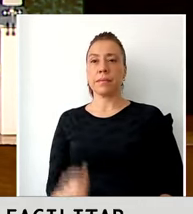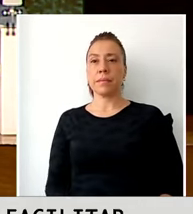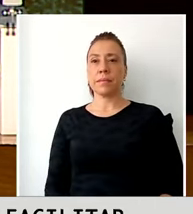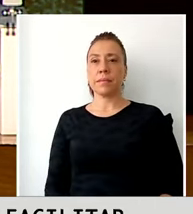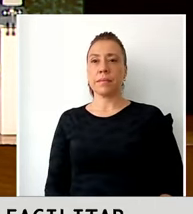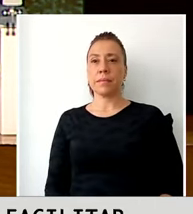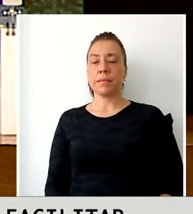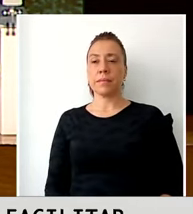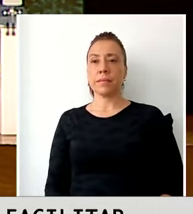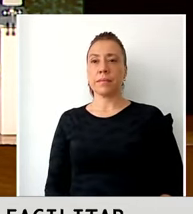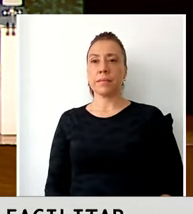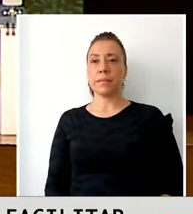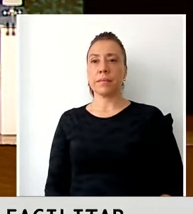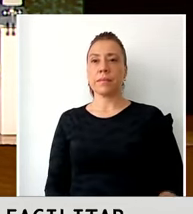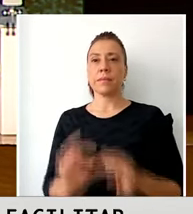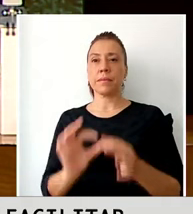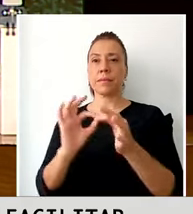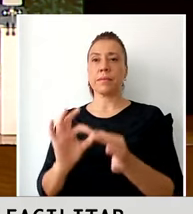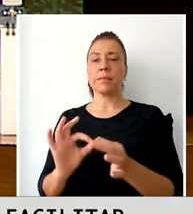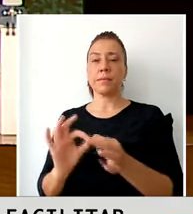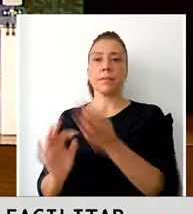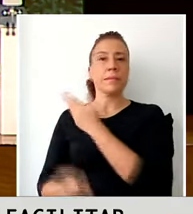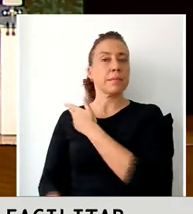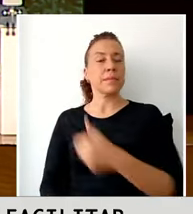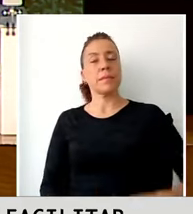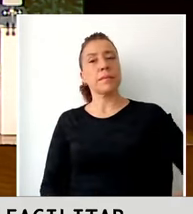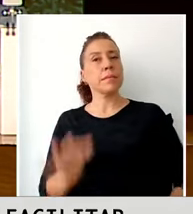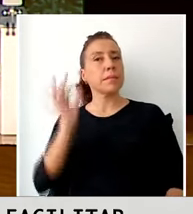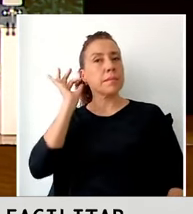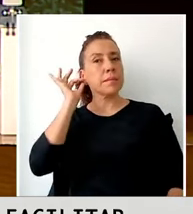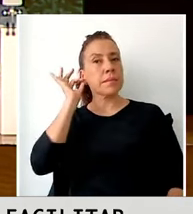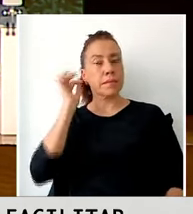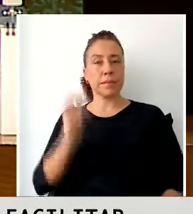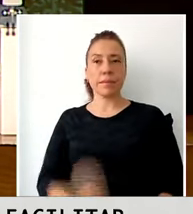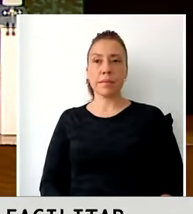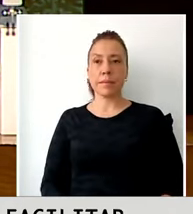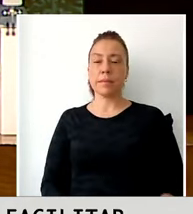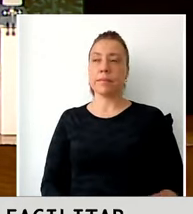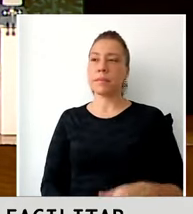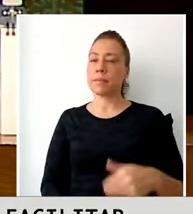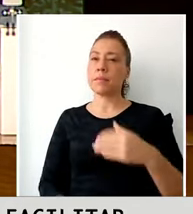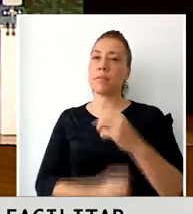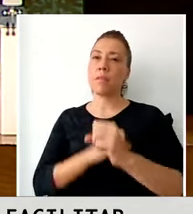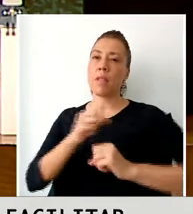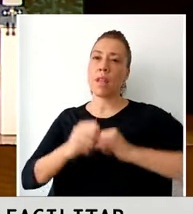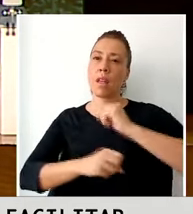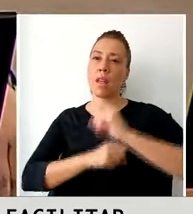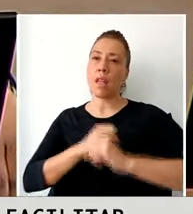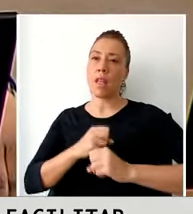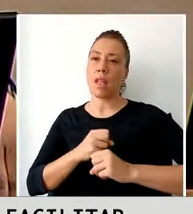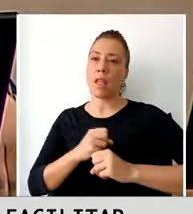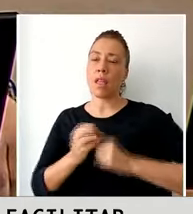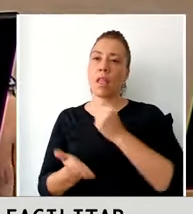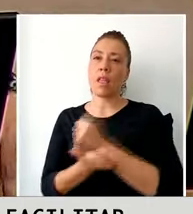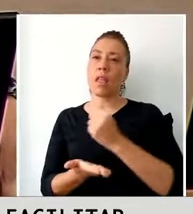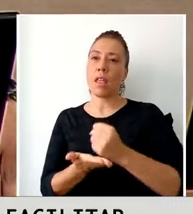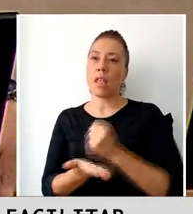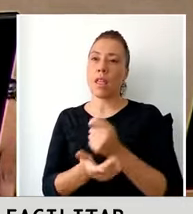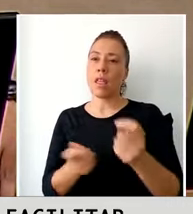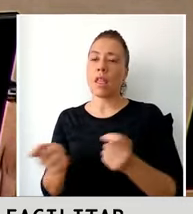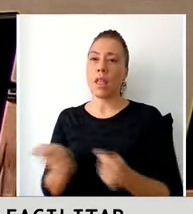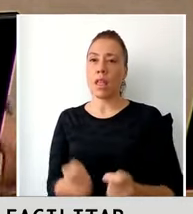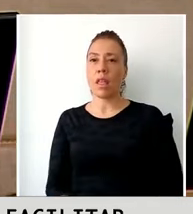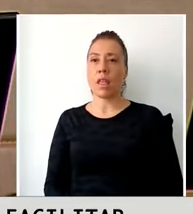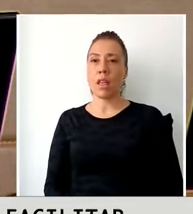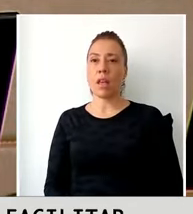Muchas gracias presidenta después de muchos años de tramitación y encontrándose